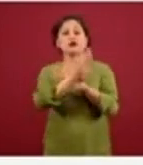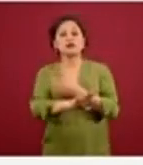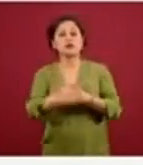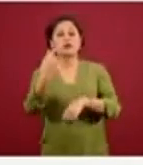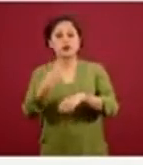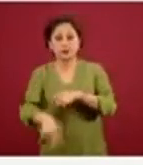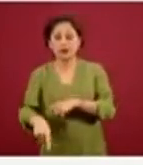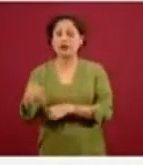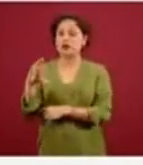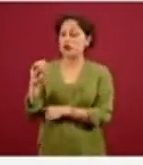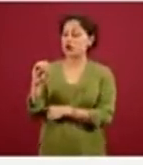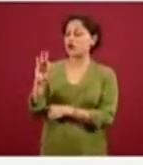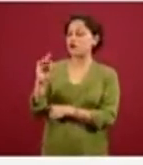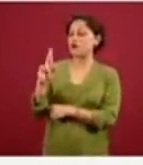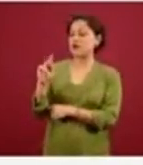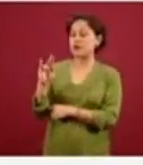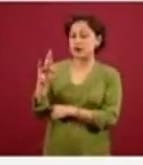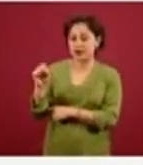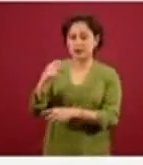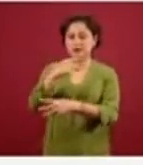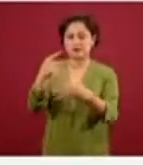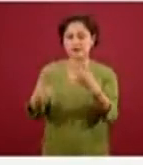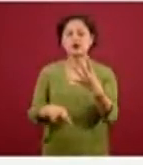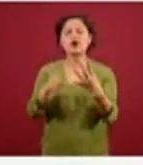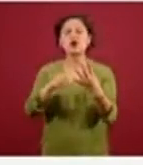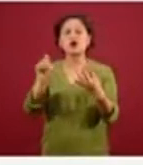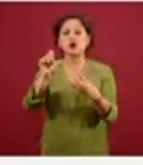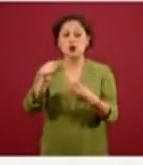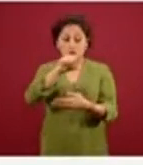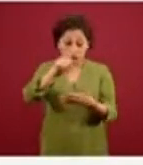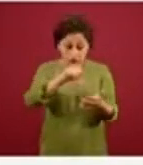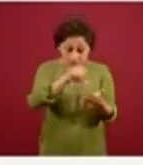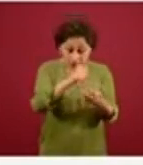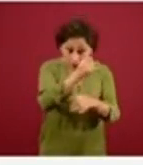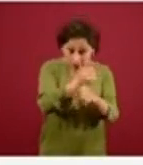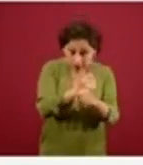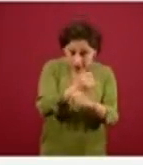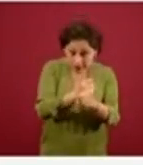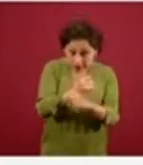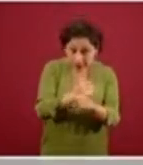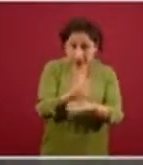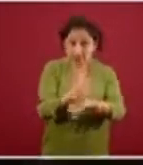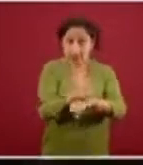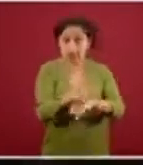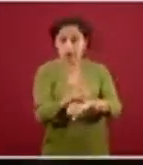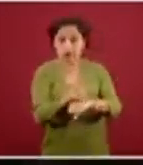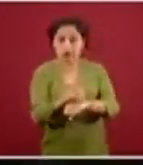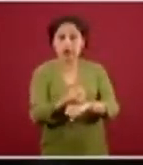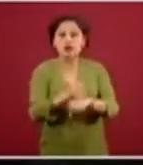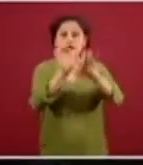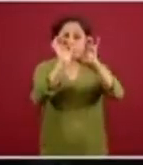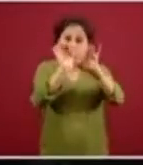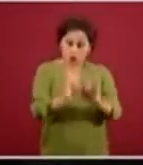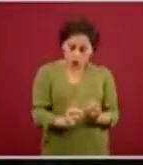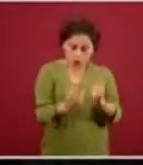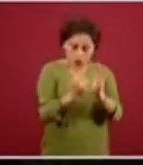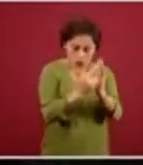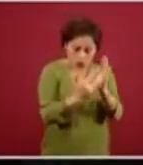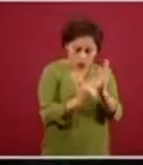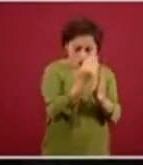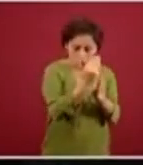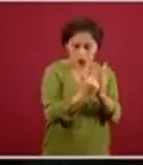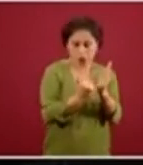Y cuarto punto. El centro de investigación o banco de sangre que desee introducir este protocolo deberá dar aviso